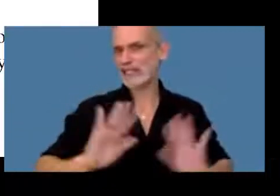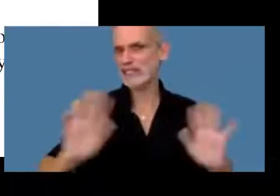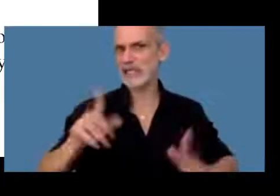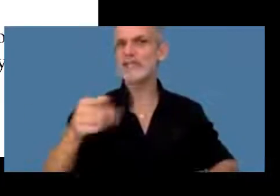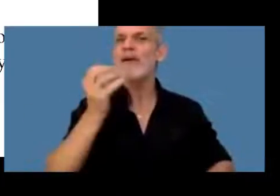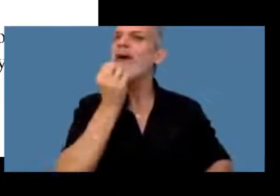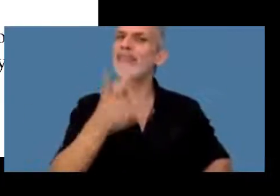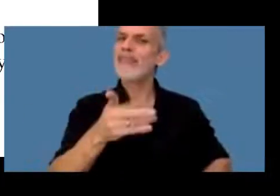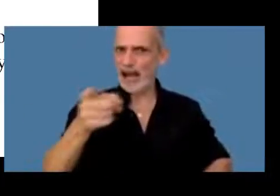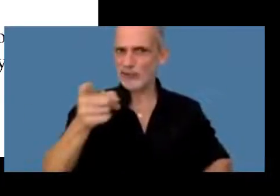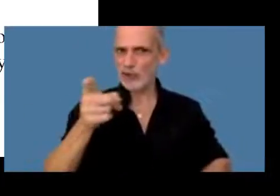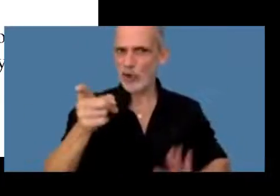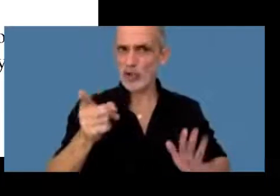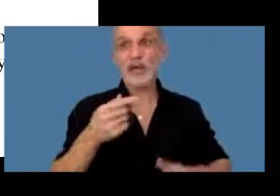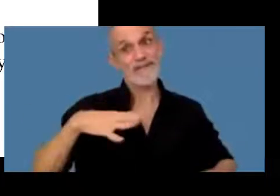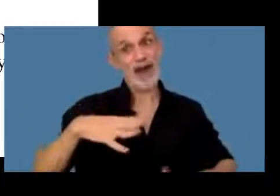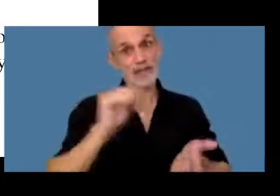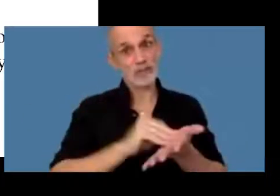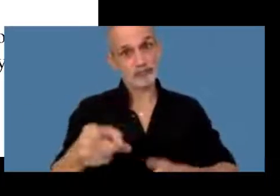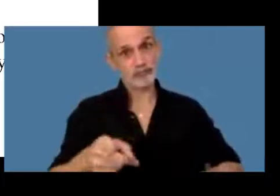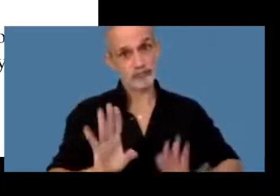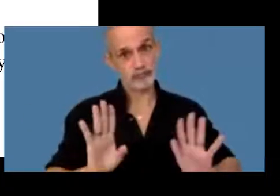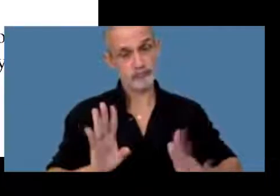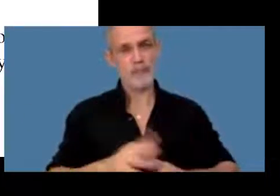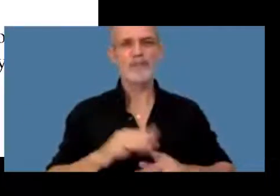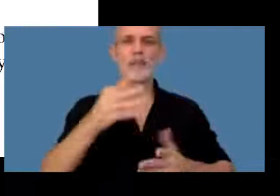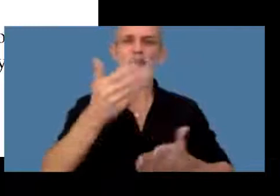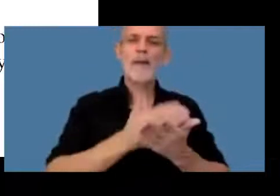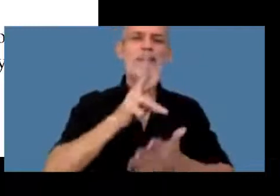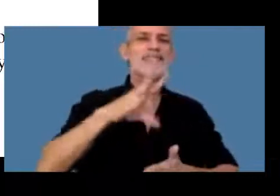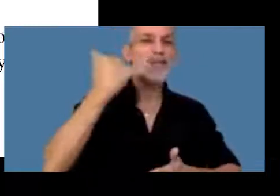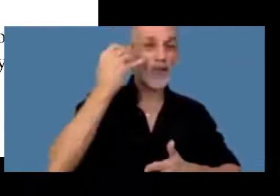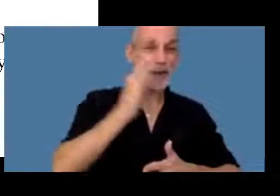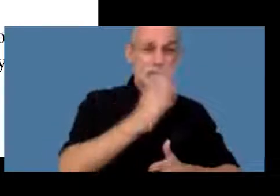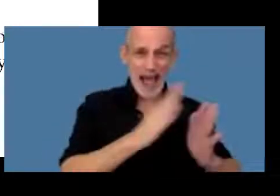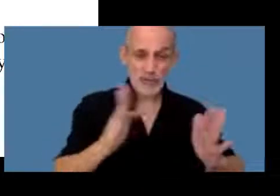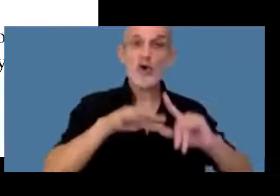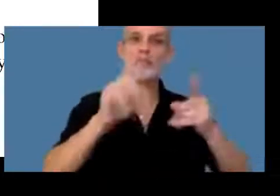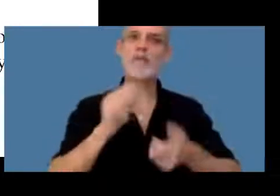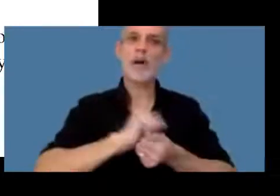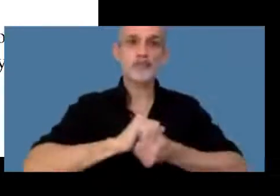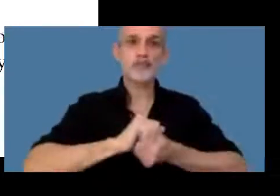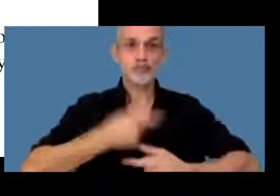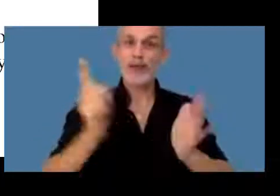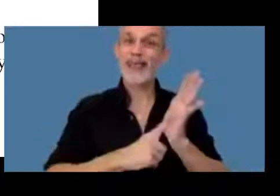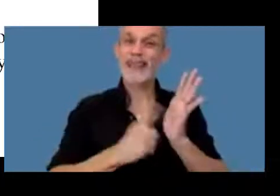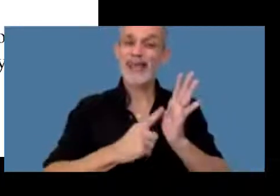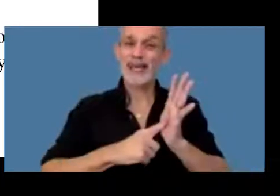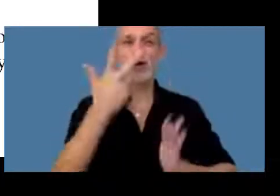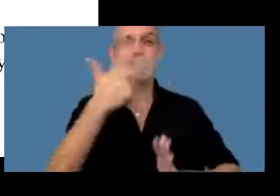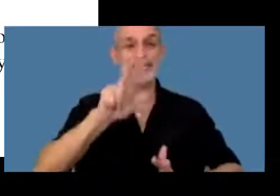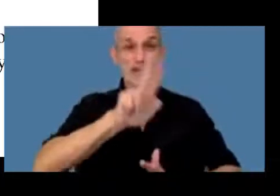esa renta omitida. El 25 de mayo también se publicó el decreto